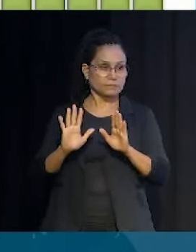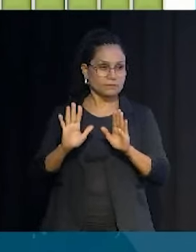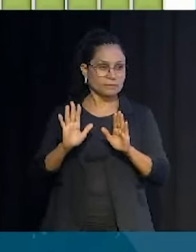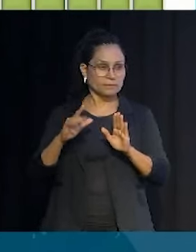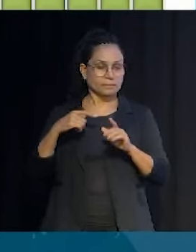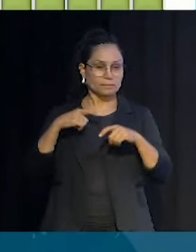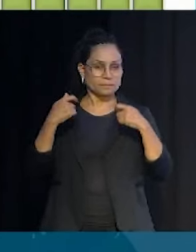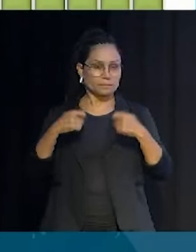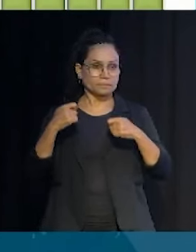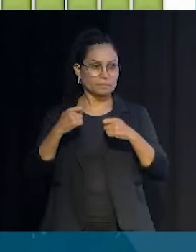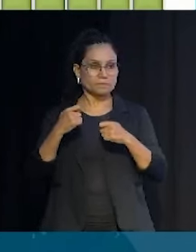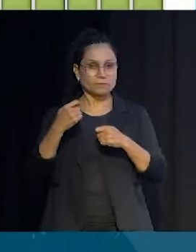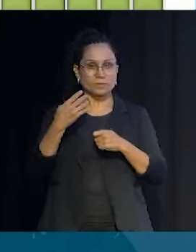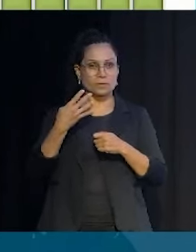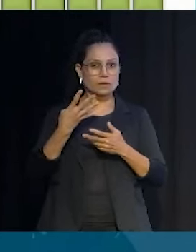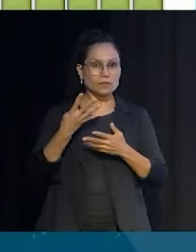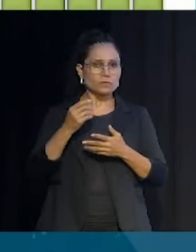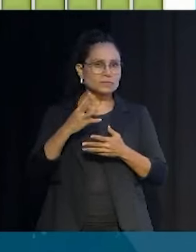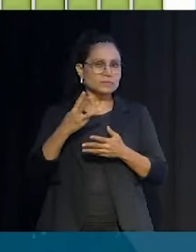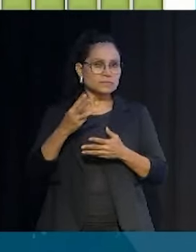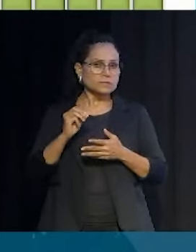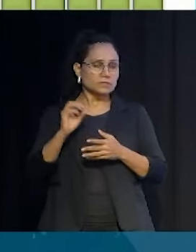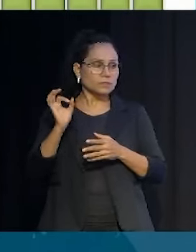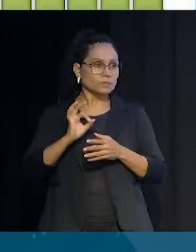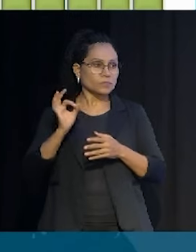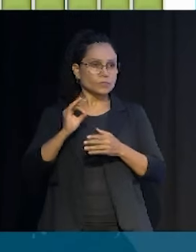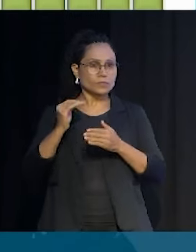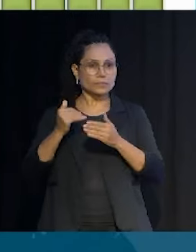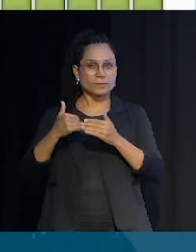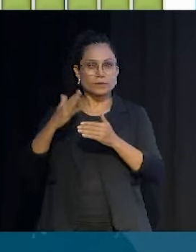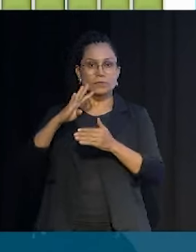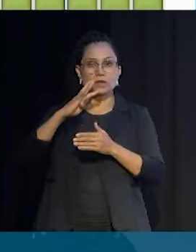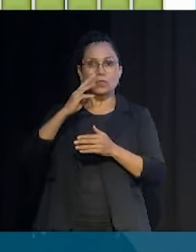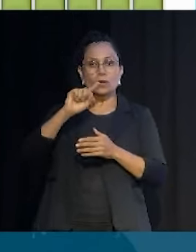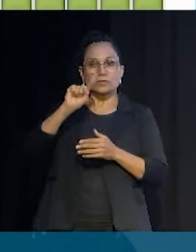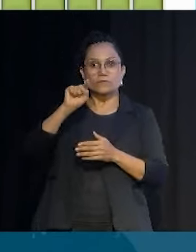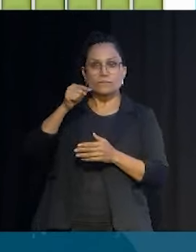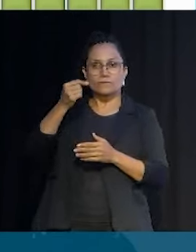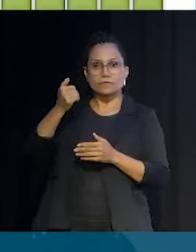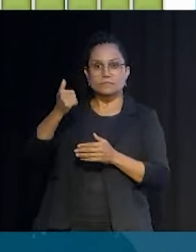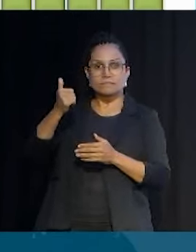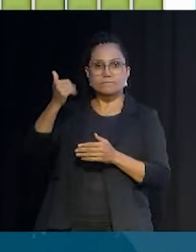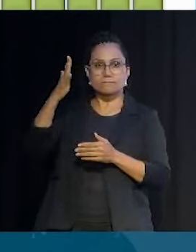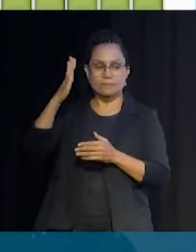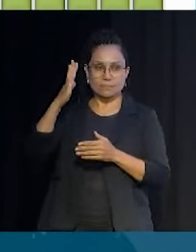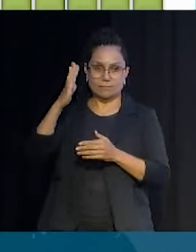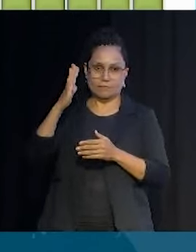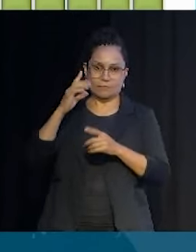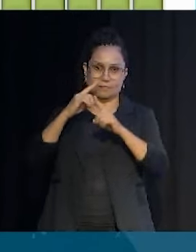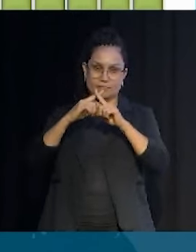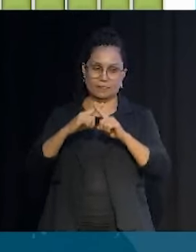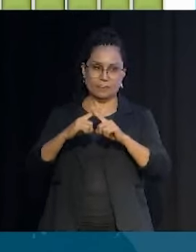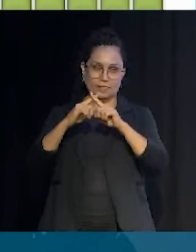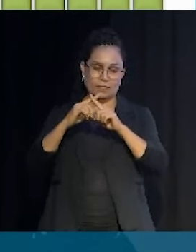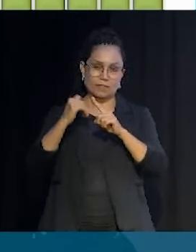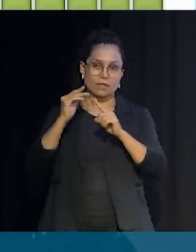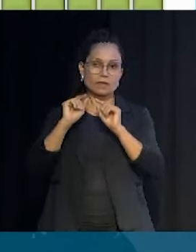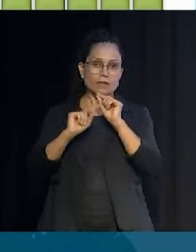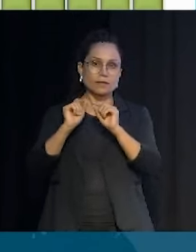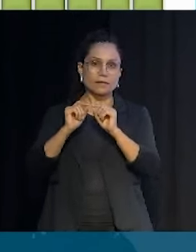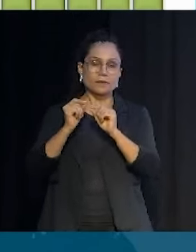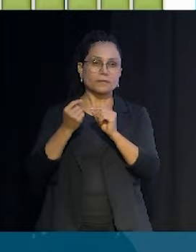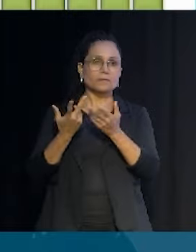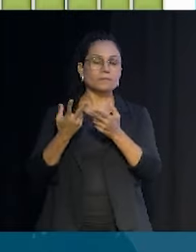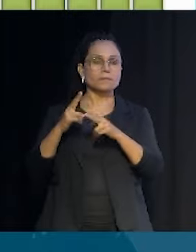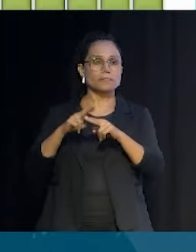porque tuvimos el problema del niño, o sea, 430%. Hemos crecido cuatro veces más en producción